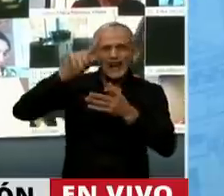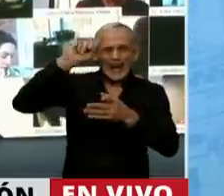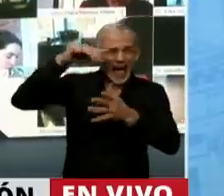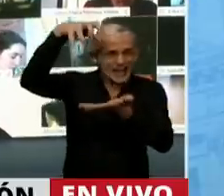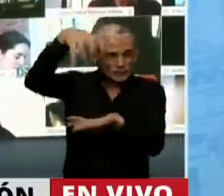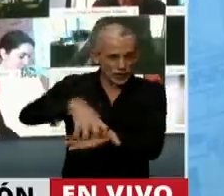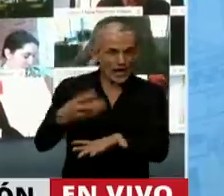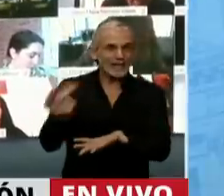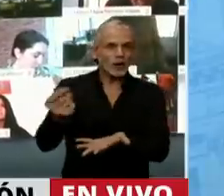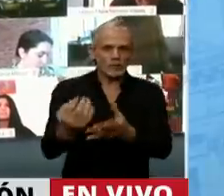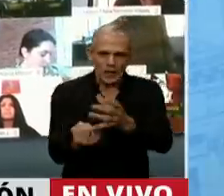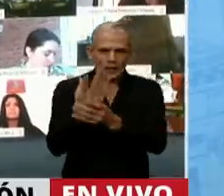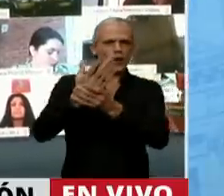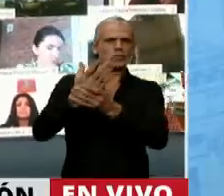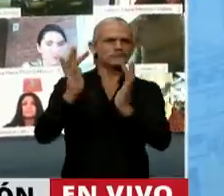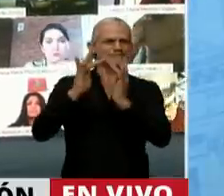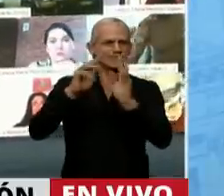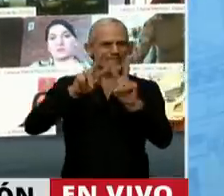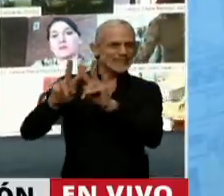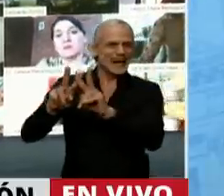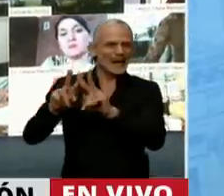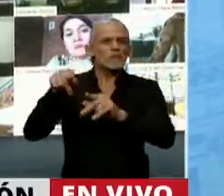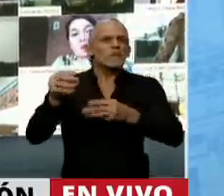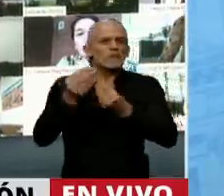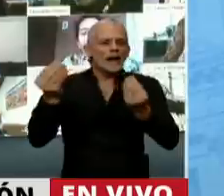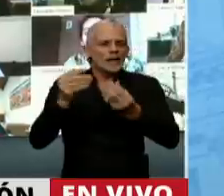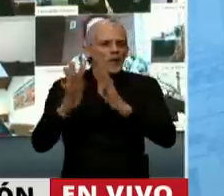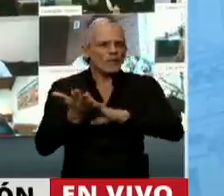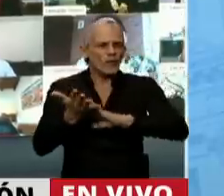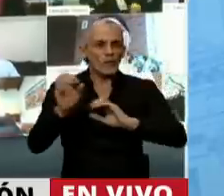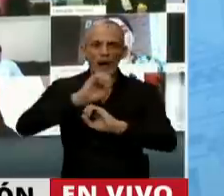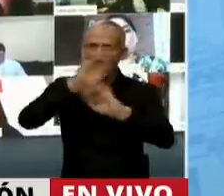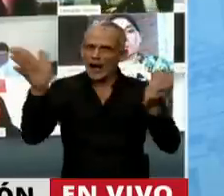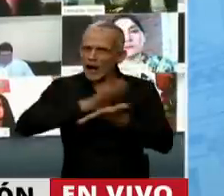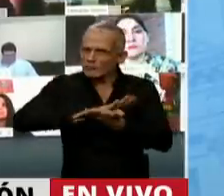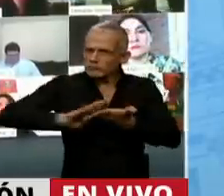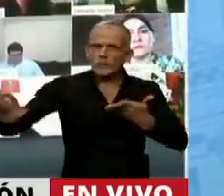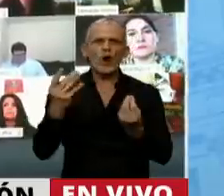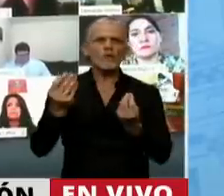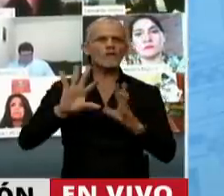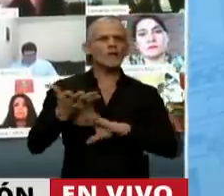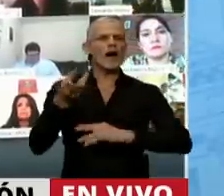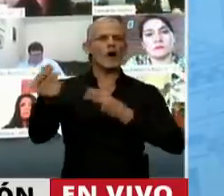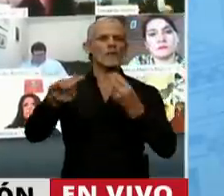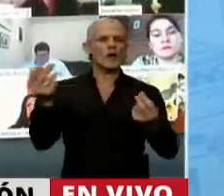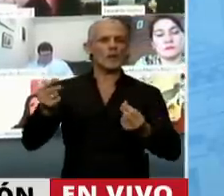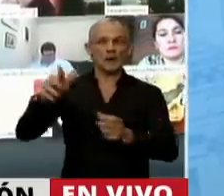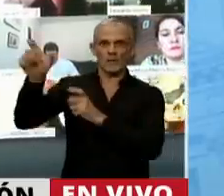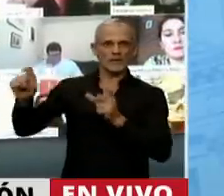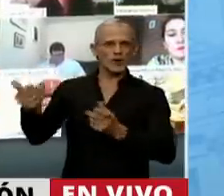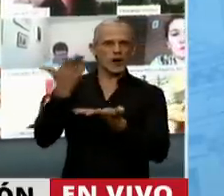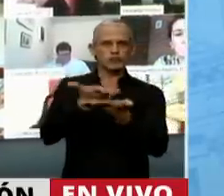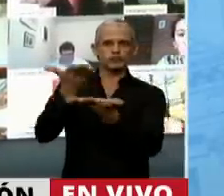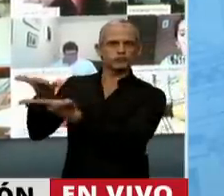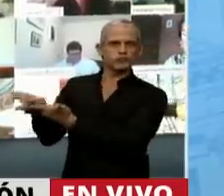ha hecho es crear esa plataforma justamente para generar mecanismos de transparencia y de participación de oferentes. Y